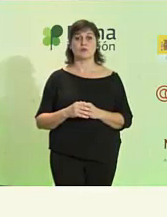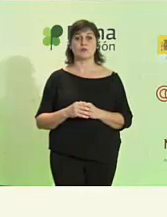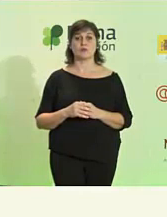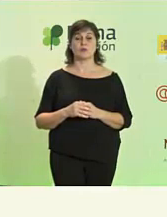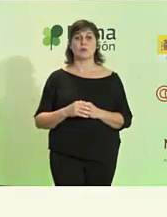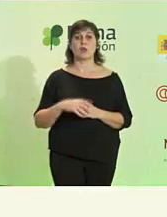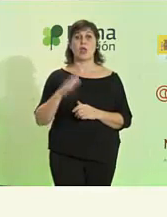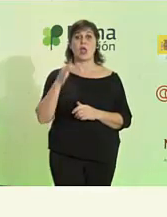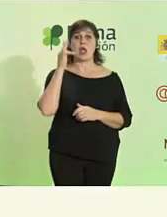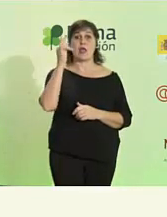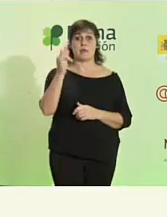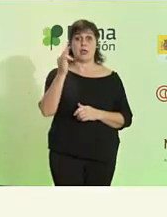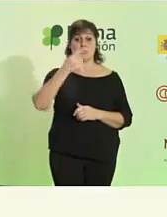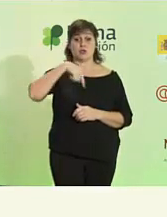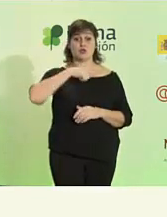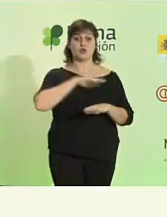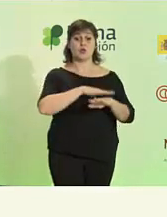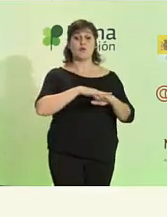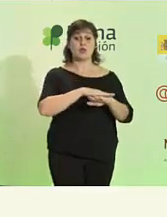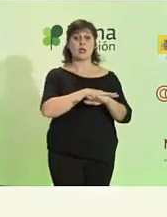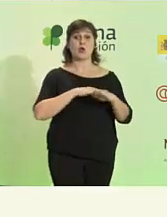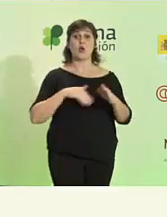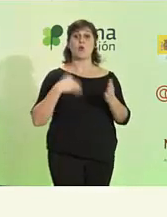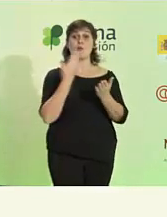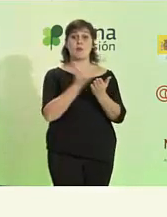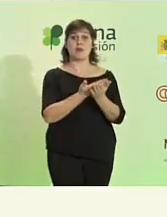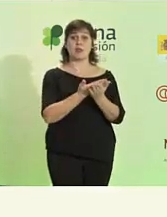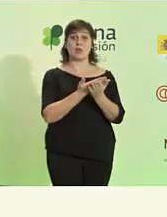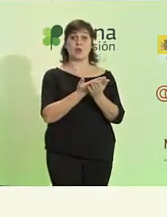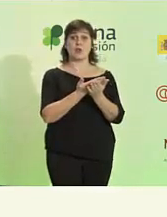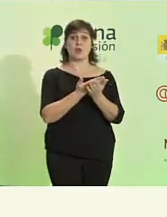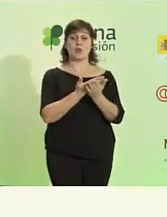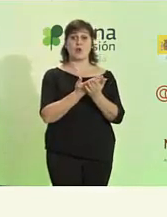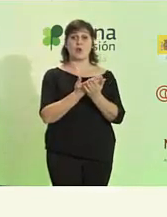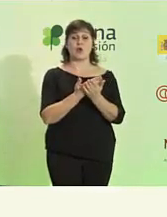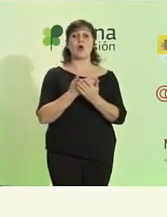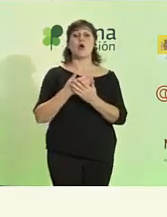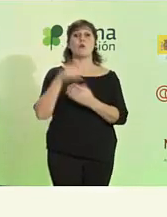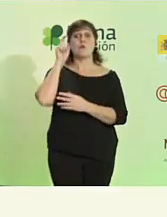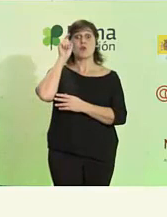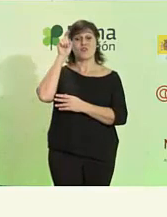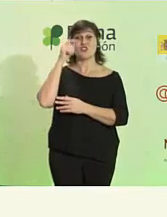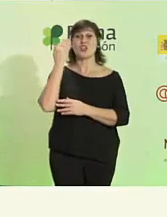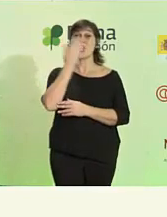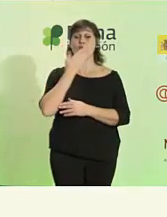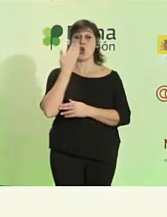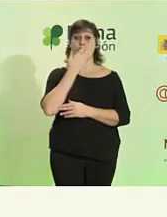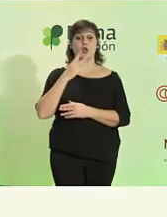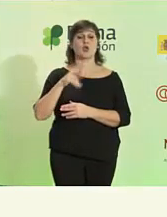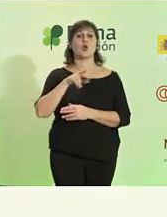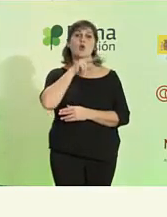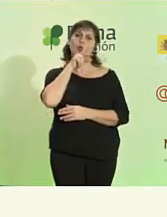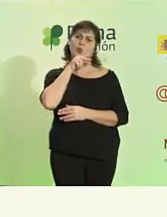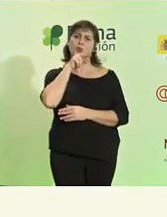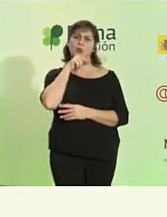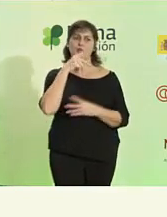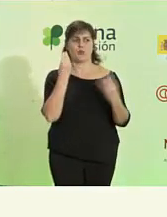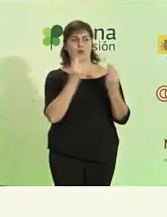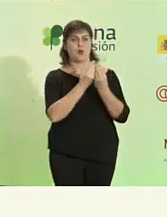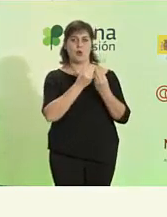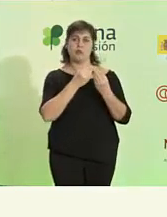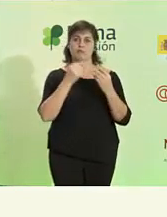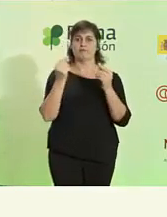Además, también hemos pedido al gobierno que hable con los profesores de los colegios para que enseñen a los